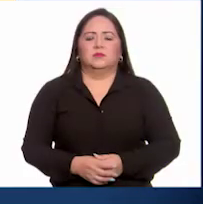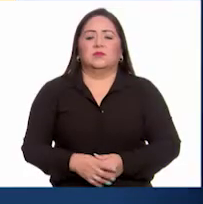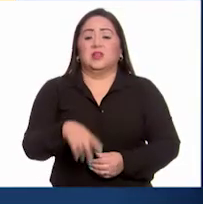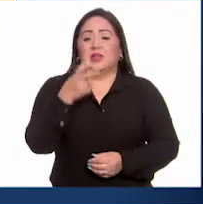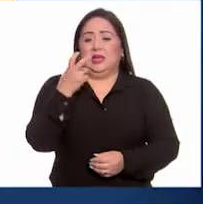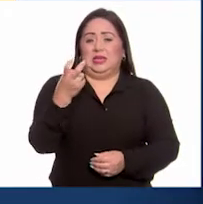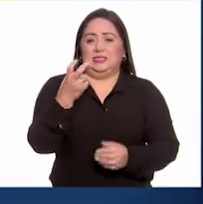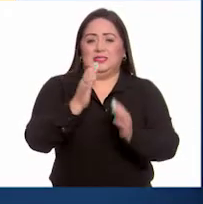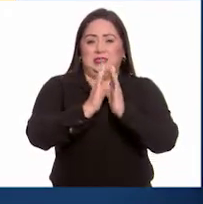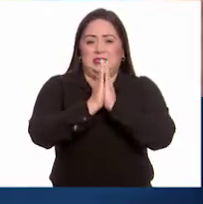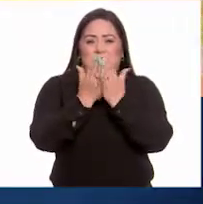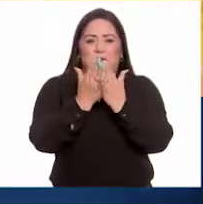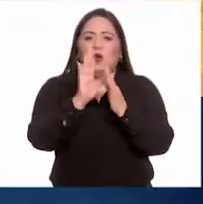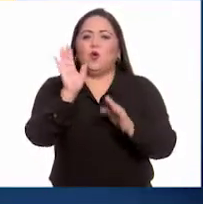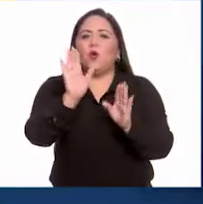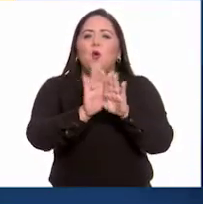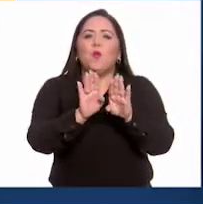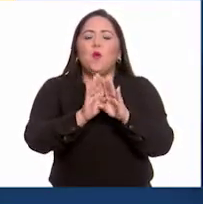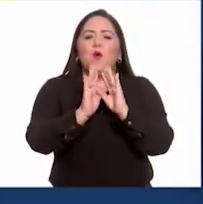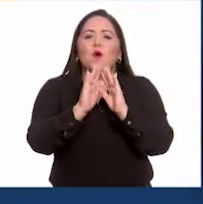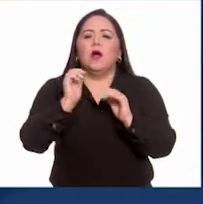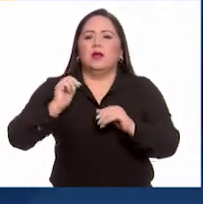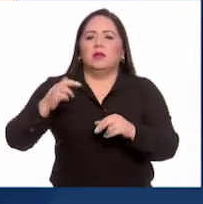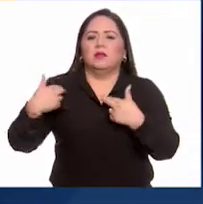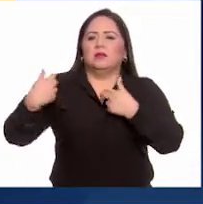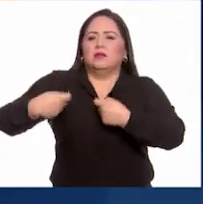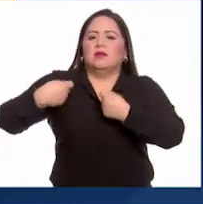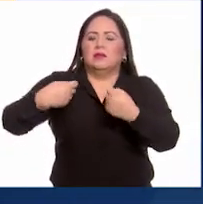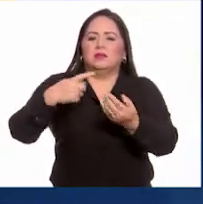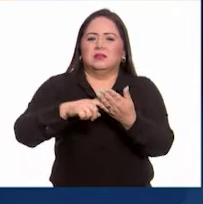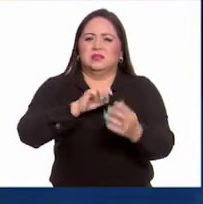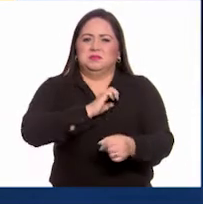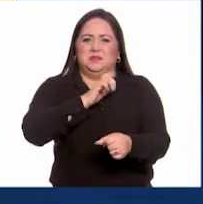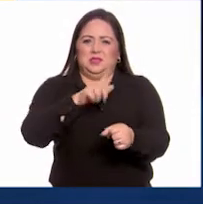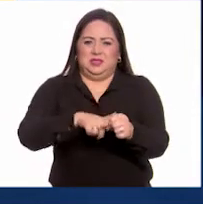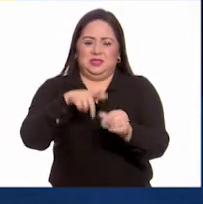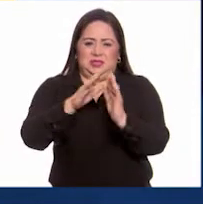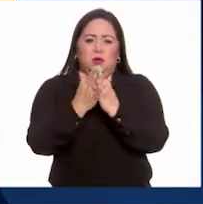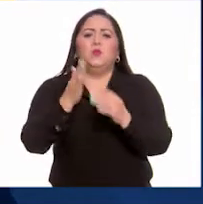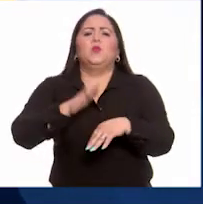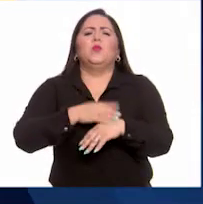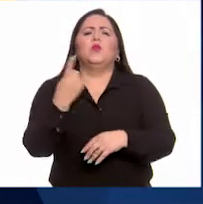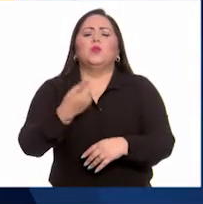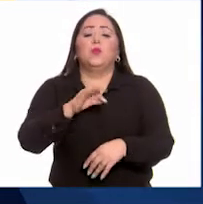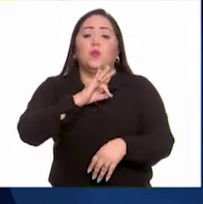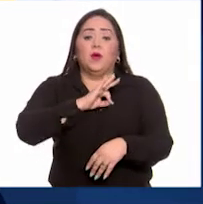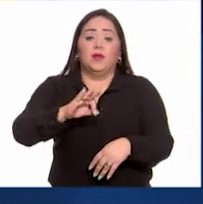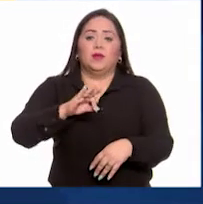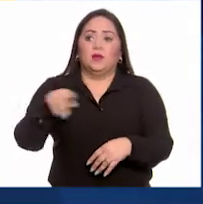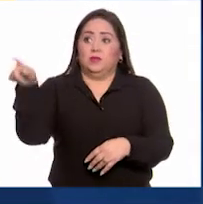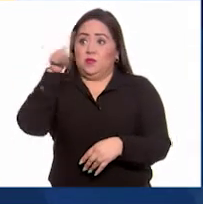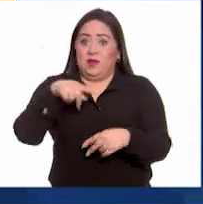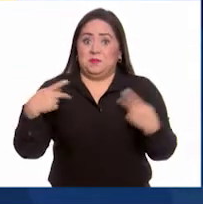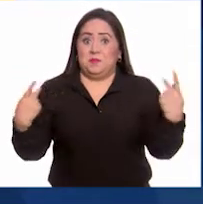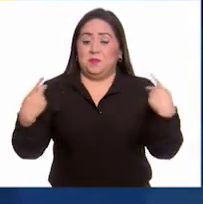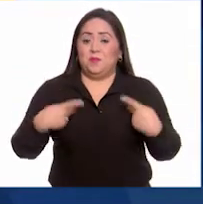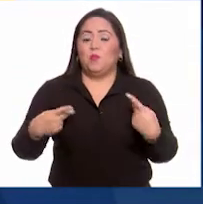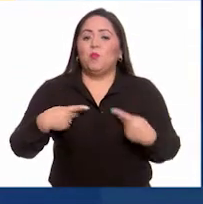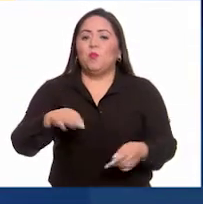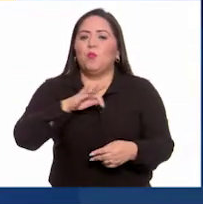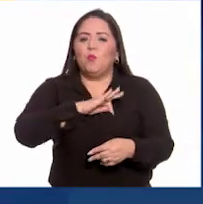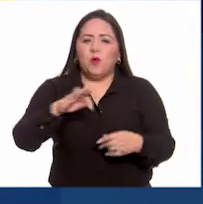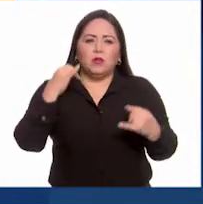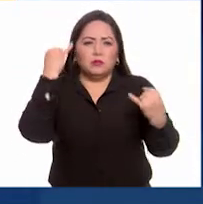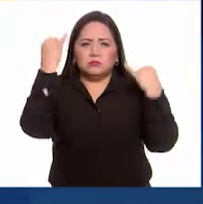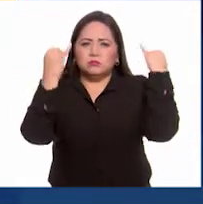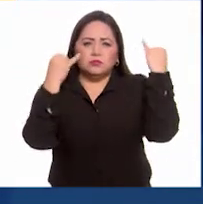alternativa al libro tradicional. Lo especial de los libros cartoneros es que nos permiten que todas las personas puedan crear con